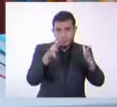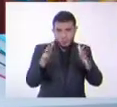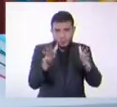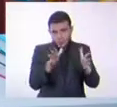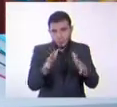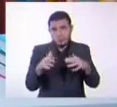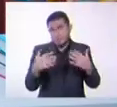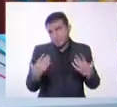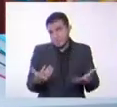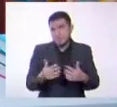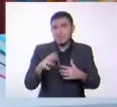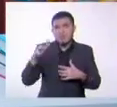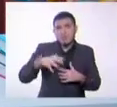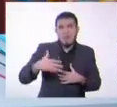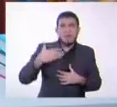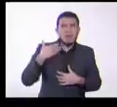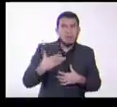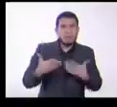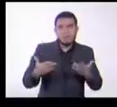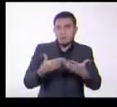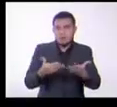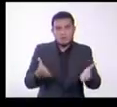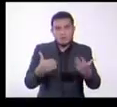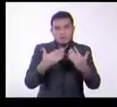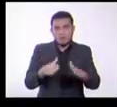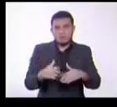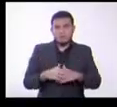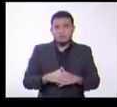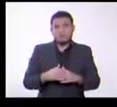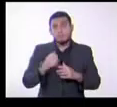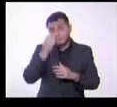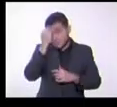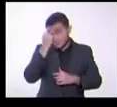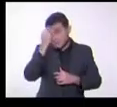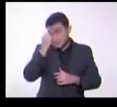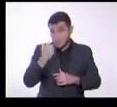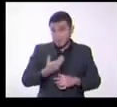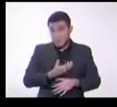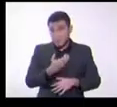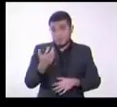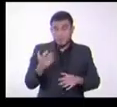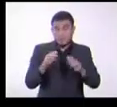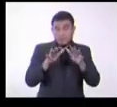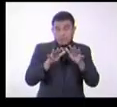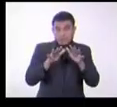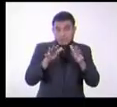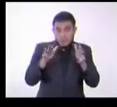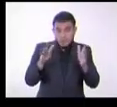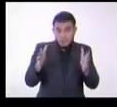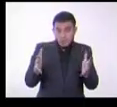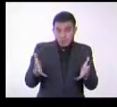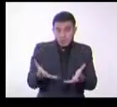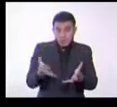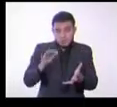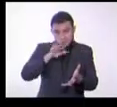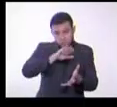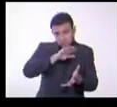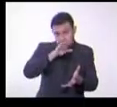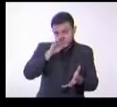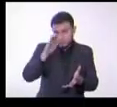climática existente de esa región. También aprendimos que las condiciones